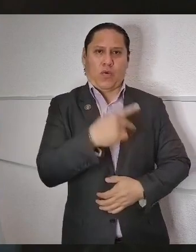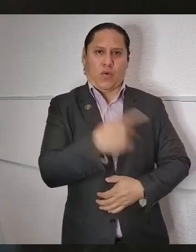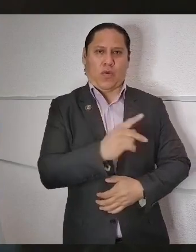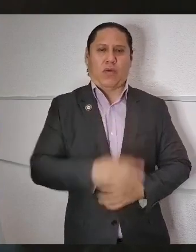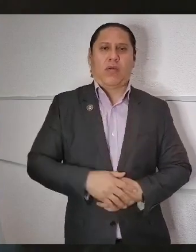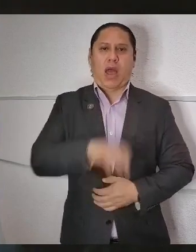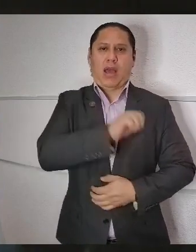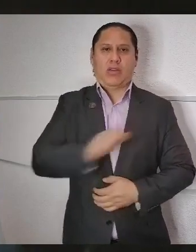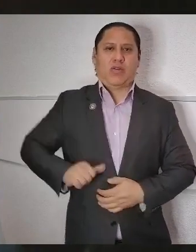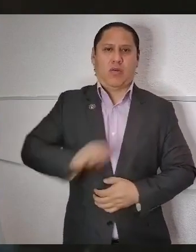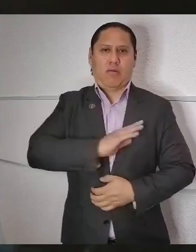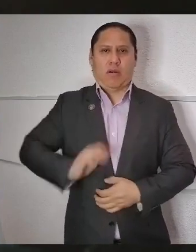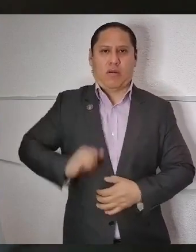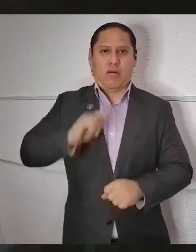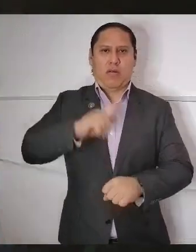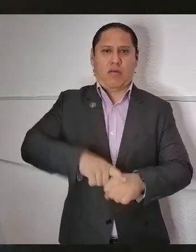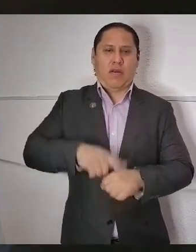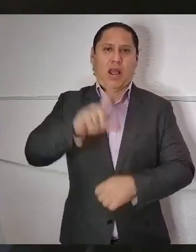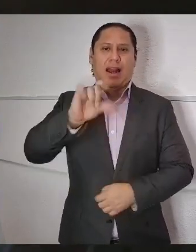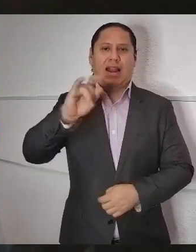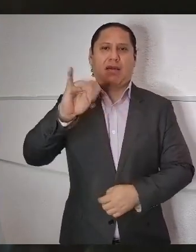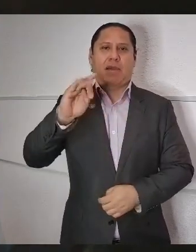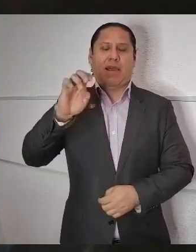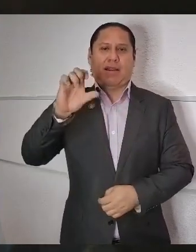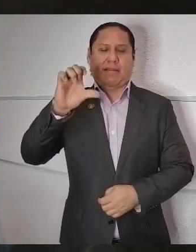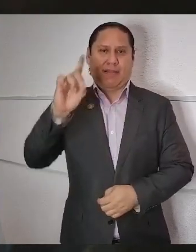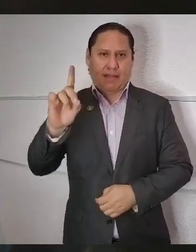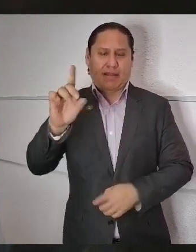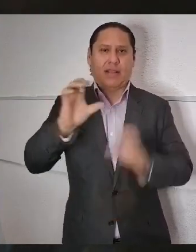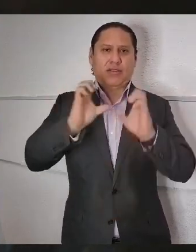del Honorable Ayuntamiento de La Libertad, Chiapas.